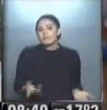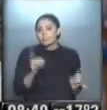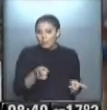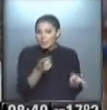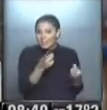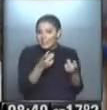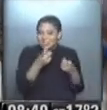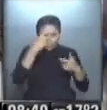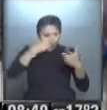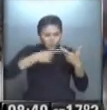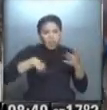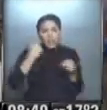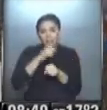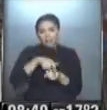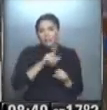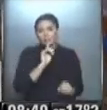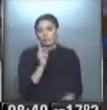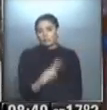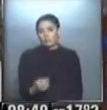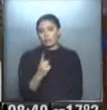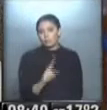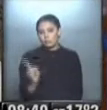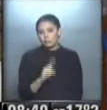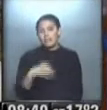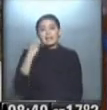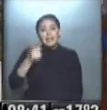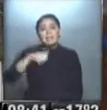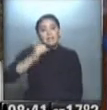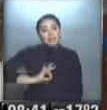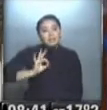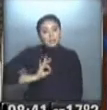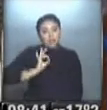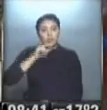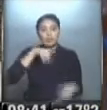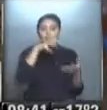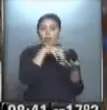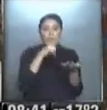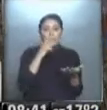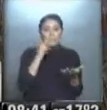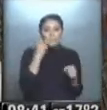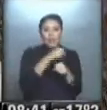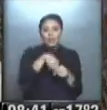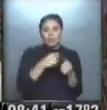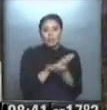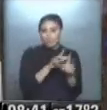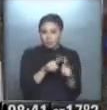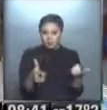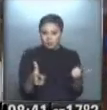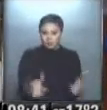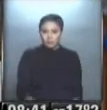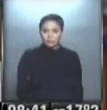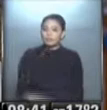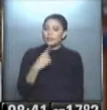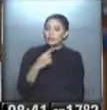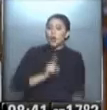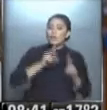muchas necesidades que están todavía postergadas y ya en 6 años de gobierno que lleva la gestión Macri no ha recibido respuestas. ¿Hay